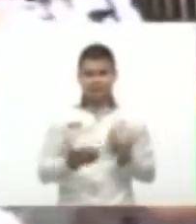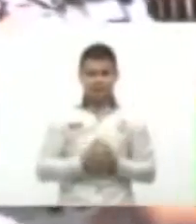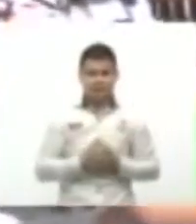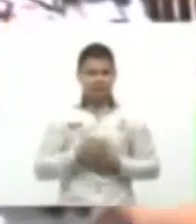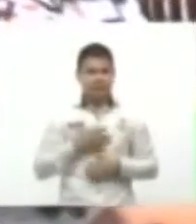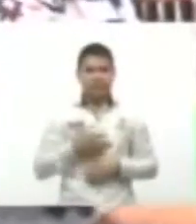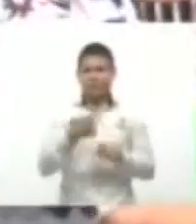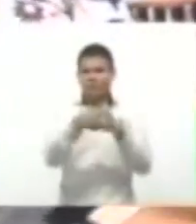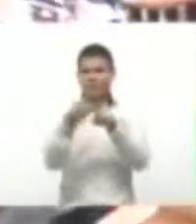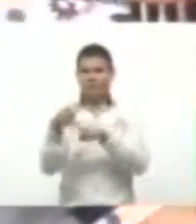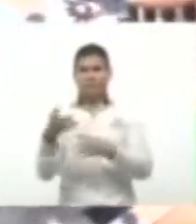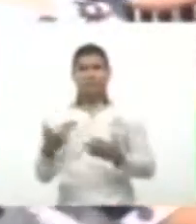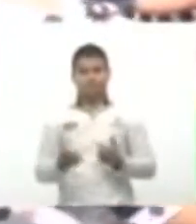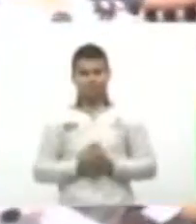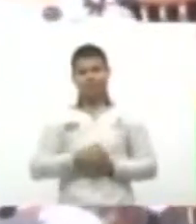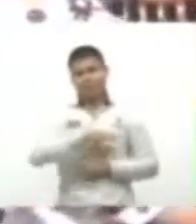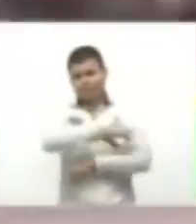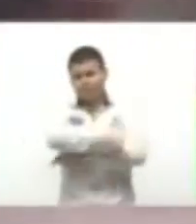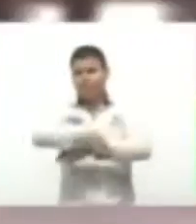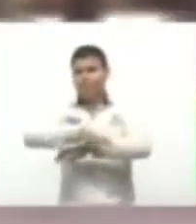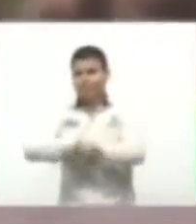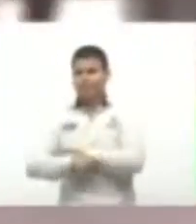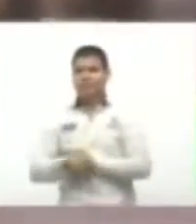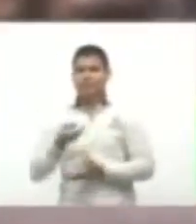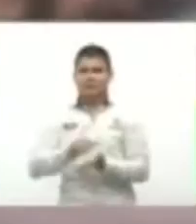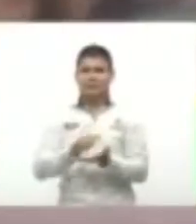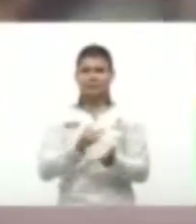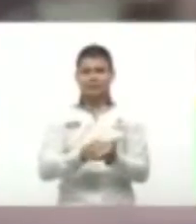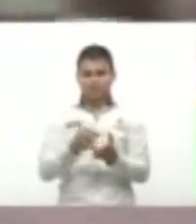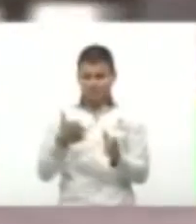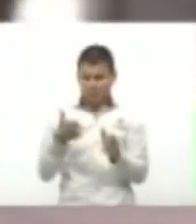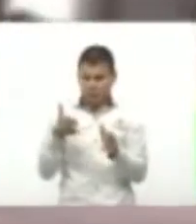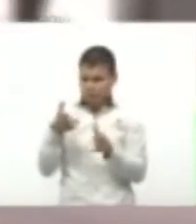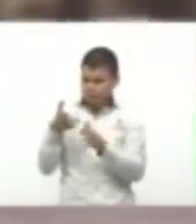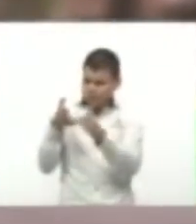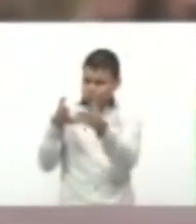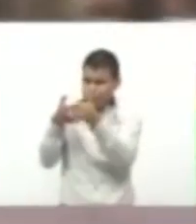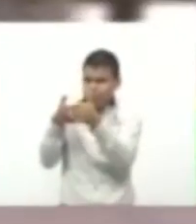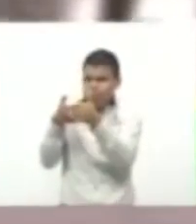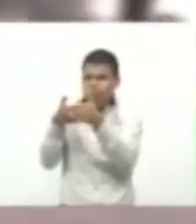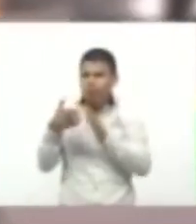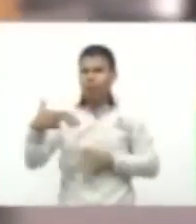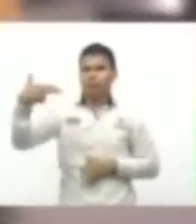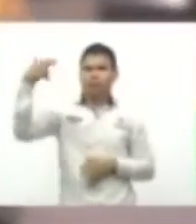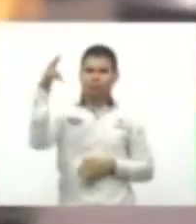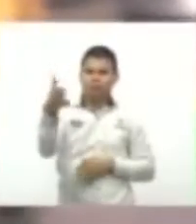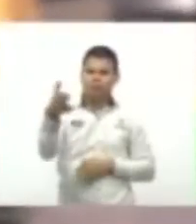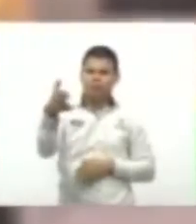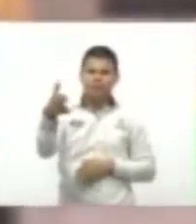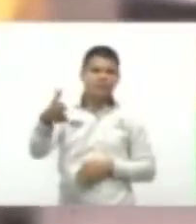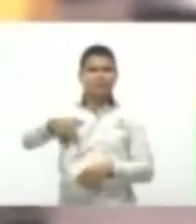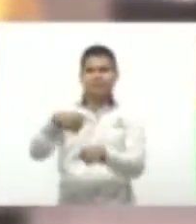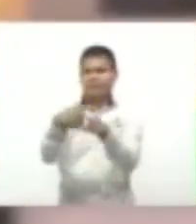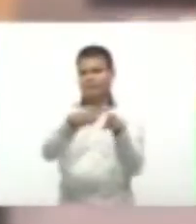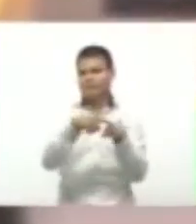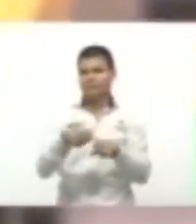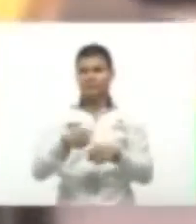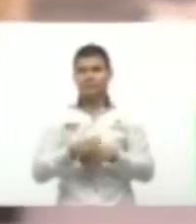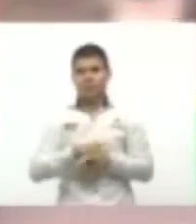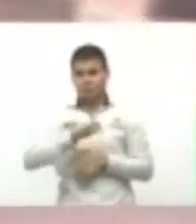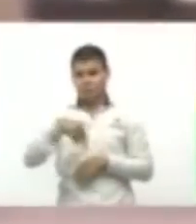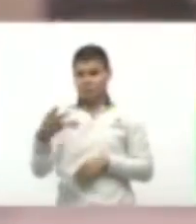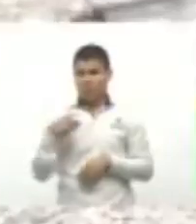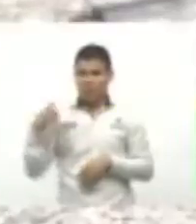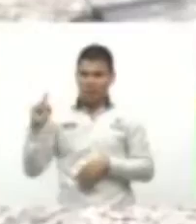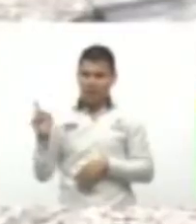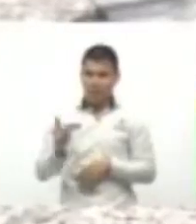La modalidad de atraco siempre es la misma: armas de fuego de corto alcance, y algunos delincuentes descienden en motos y a las dos cuadras toman un taxi y se pierden